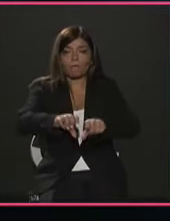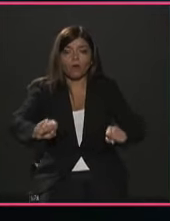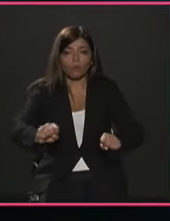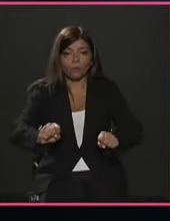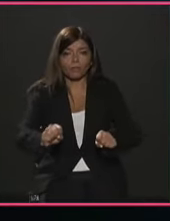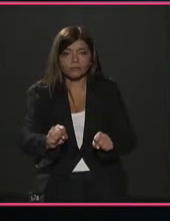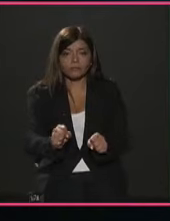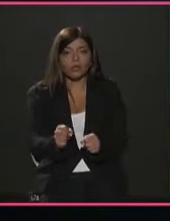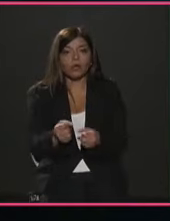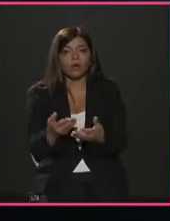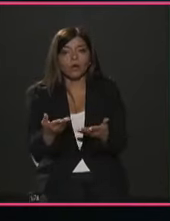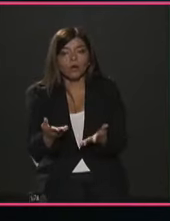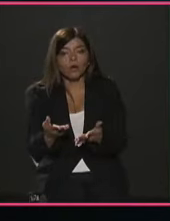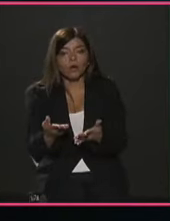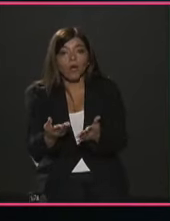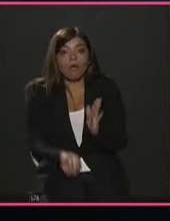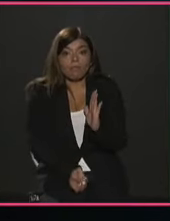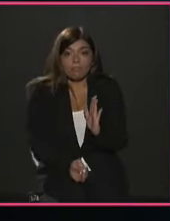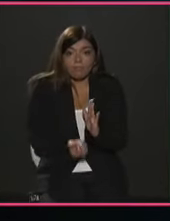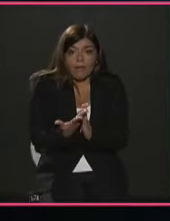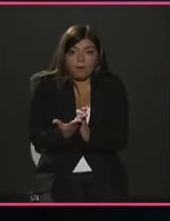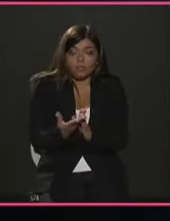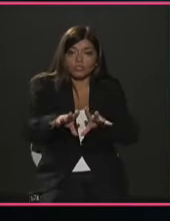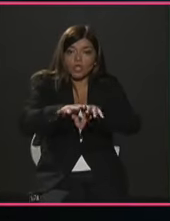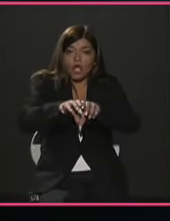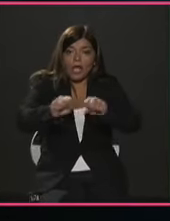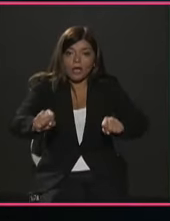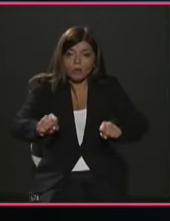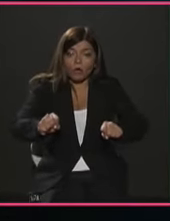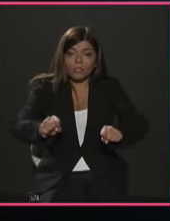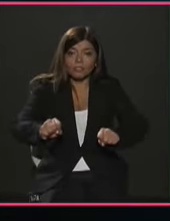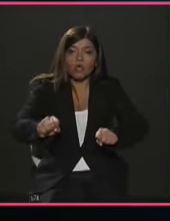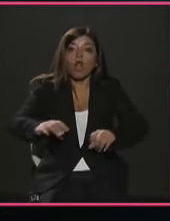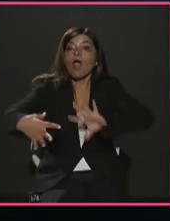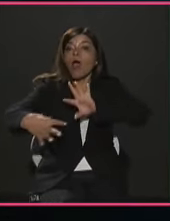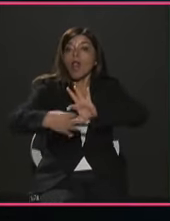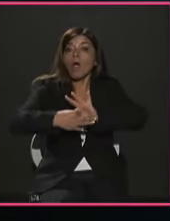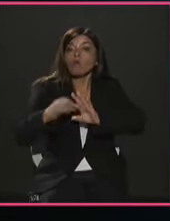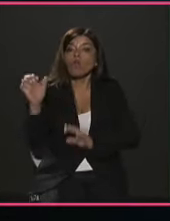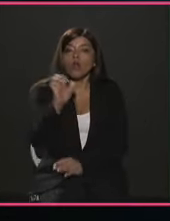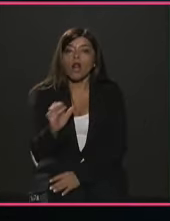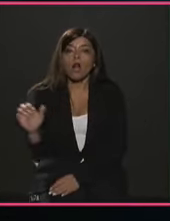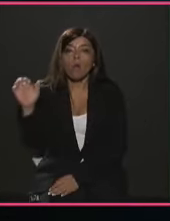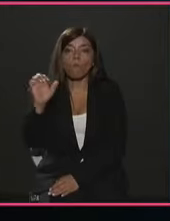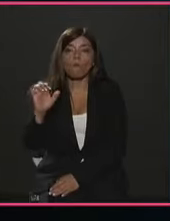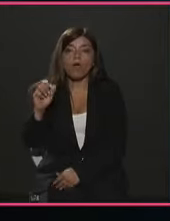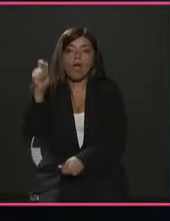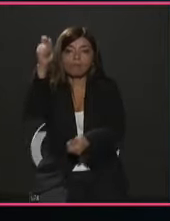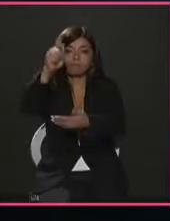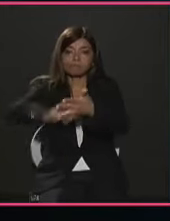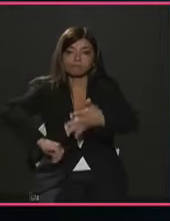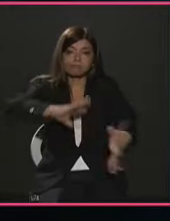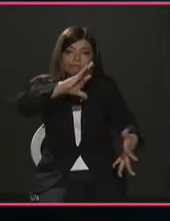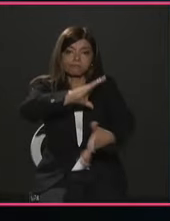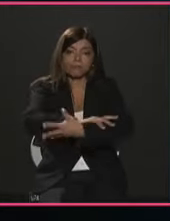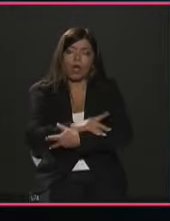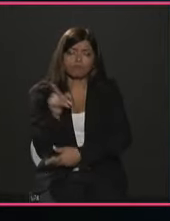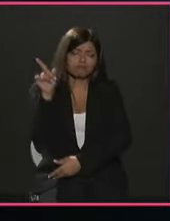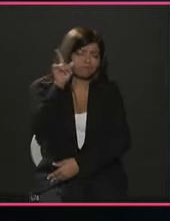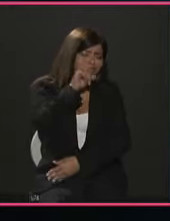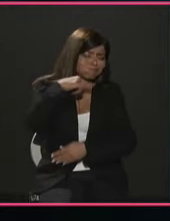el la modernización del acuerdo que tenemos con la Unión Europea en un tratado de Última